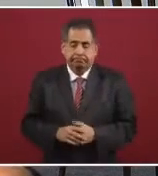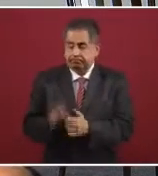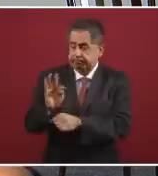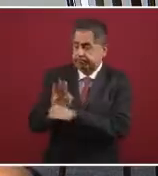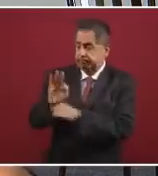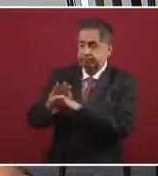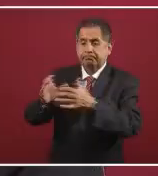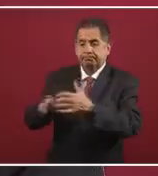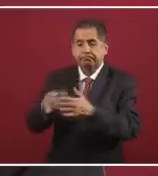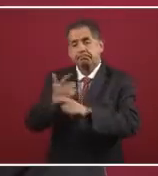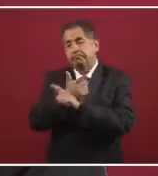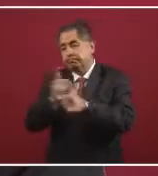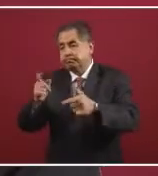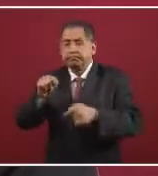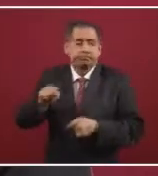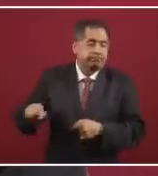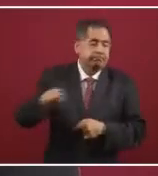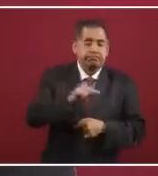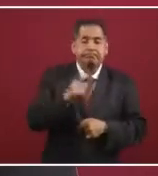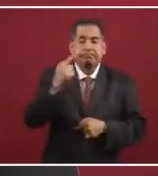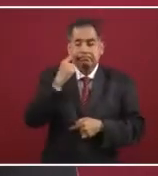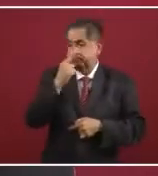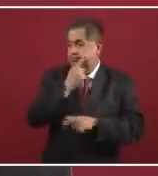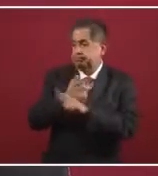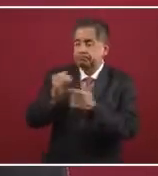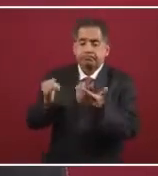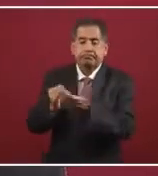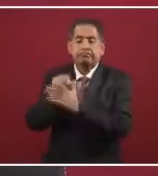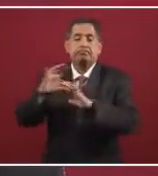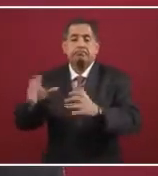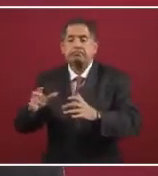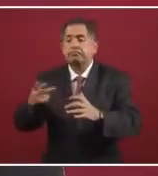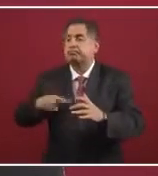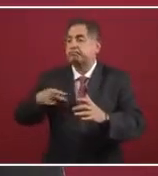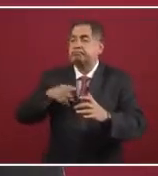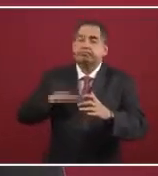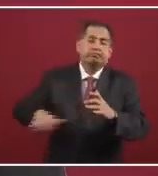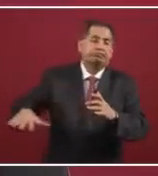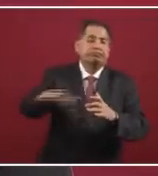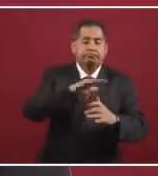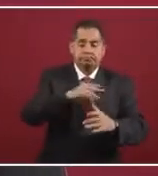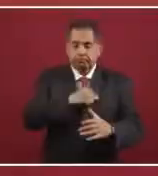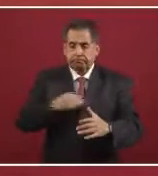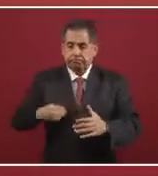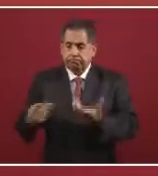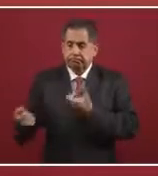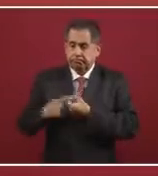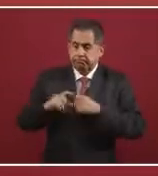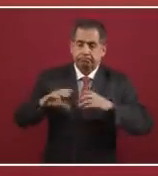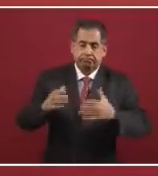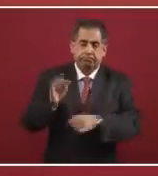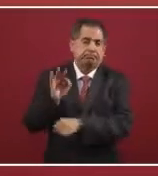proteger las libertades y la democracia en los países miembros.